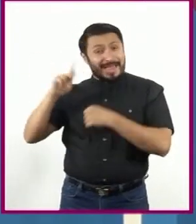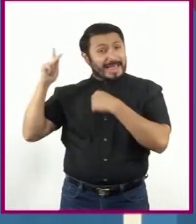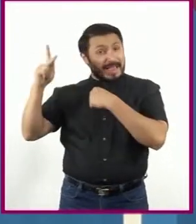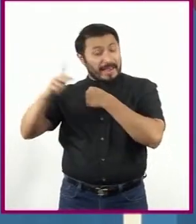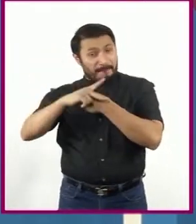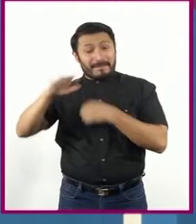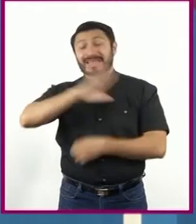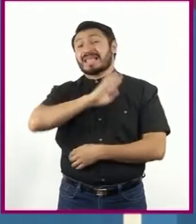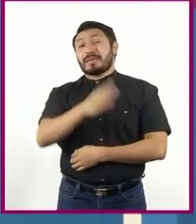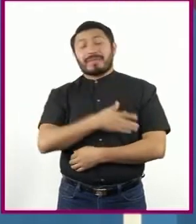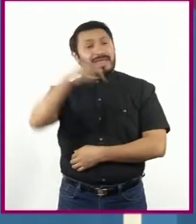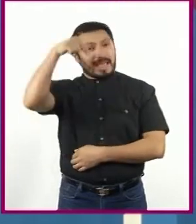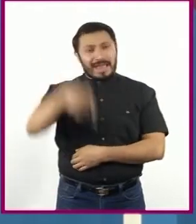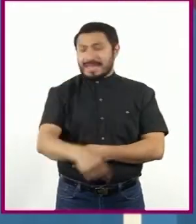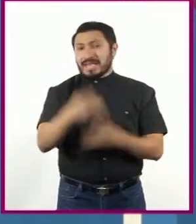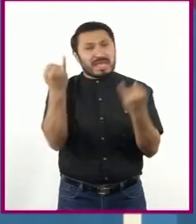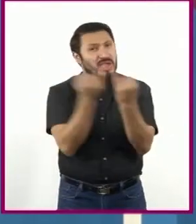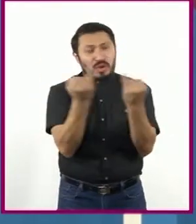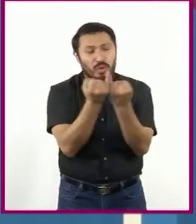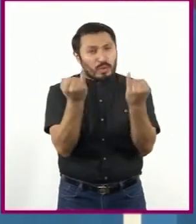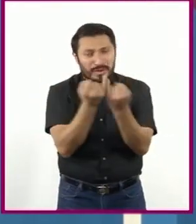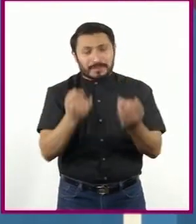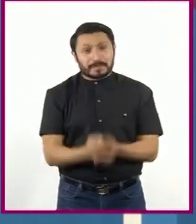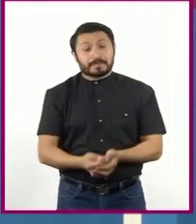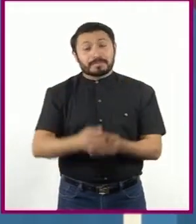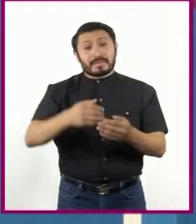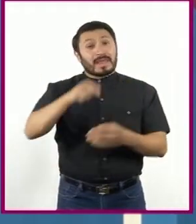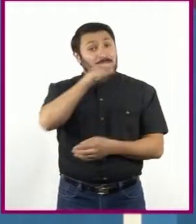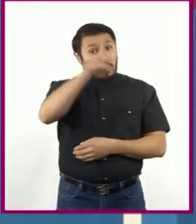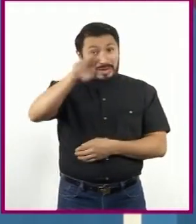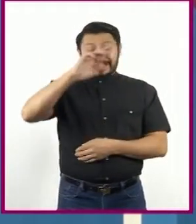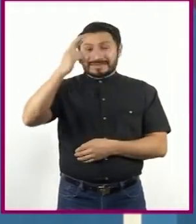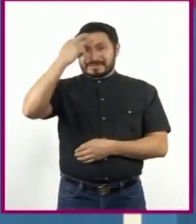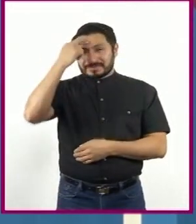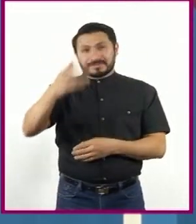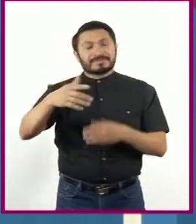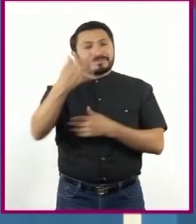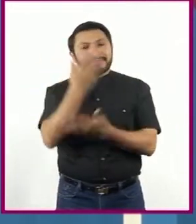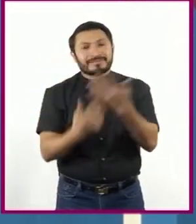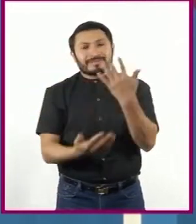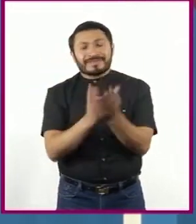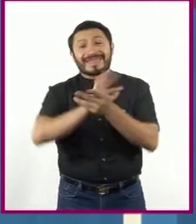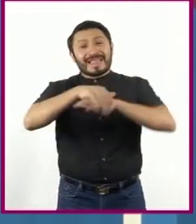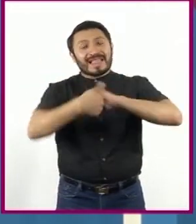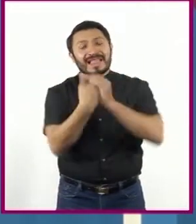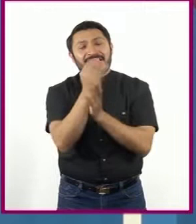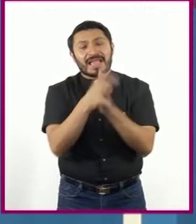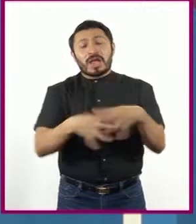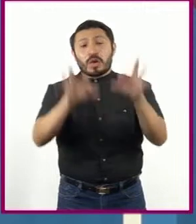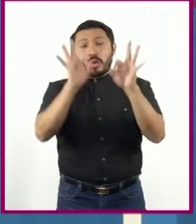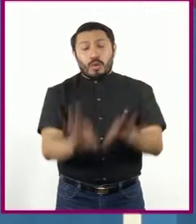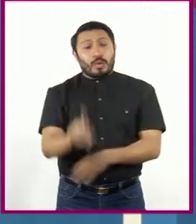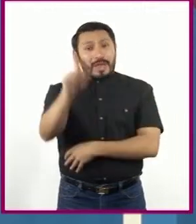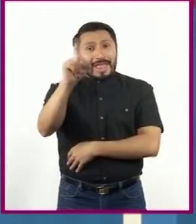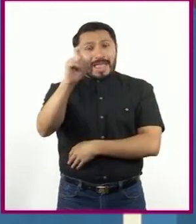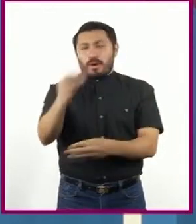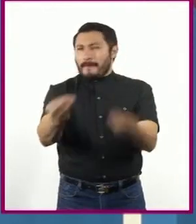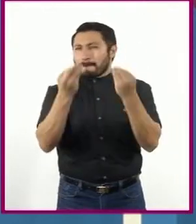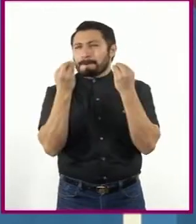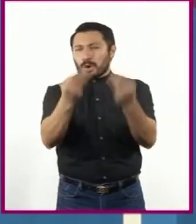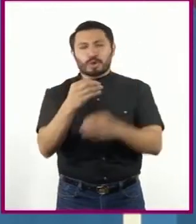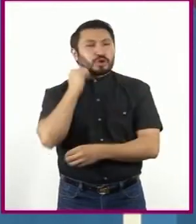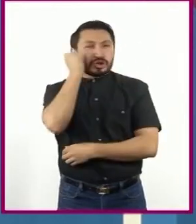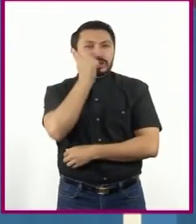de iniciar, les recuerdo que debemos seguir cuidándonos, lavando frecuentemente nuestras manos con agua y abundante